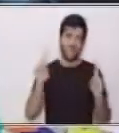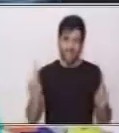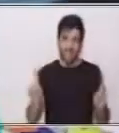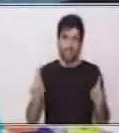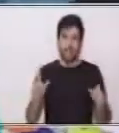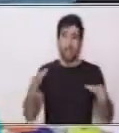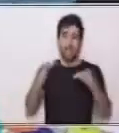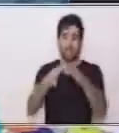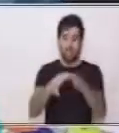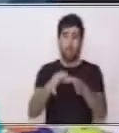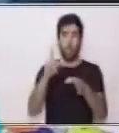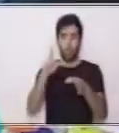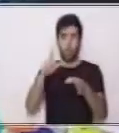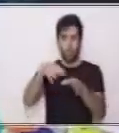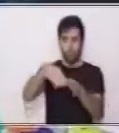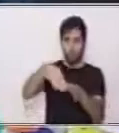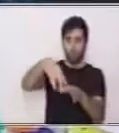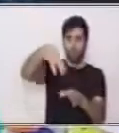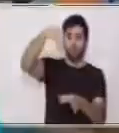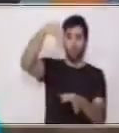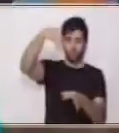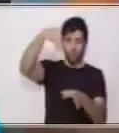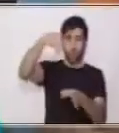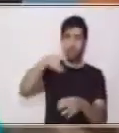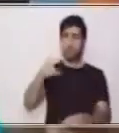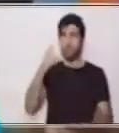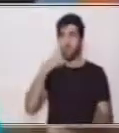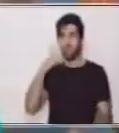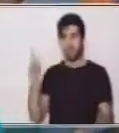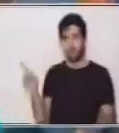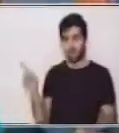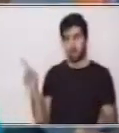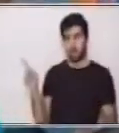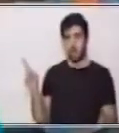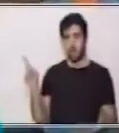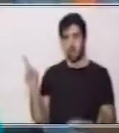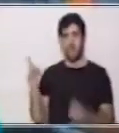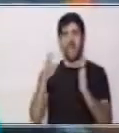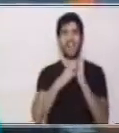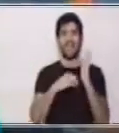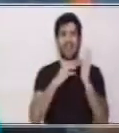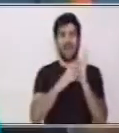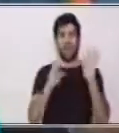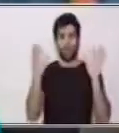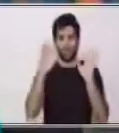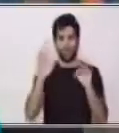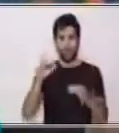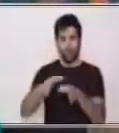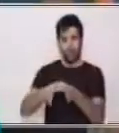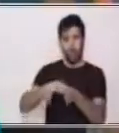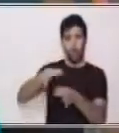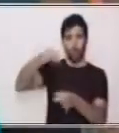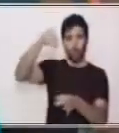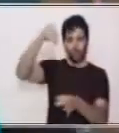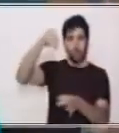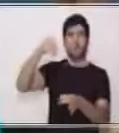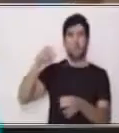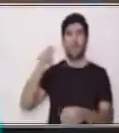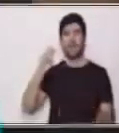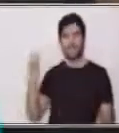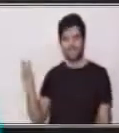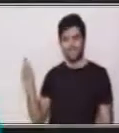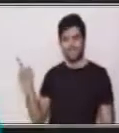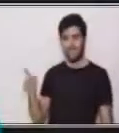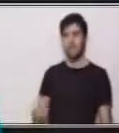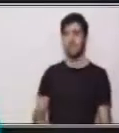¿sí? Y un vértice. Una base circular y un vértice. Es acá donde está la unión de